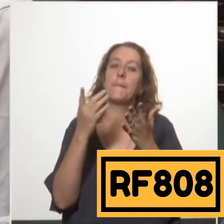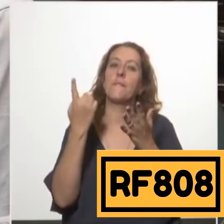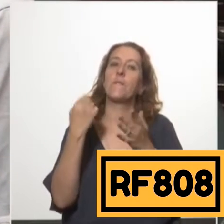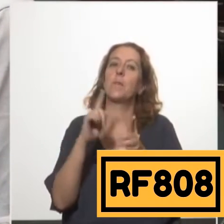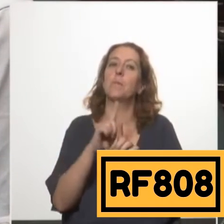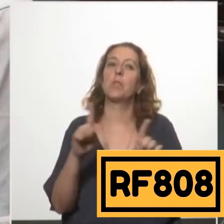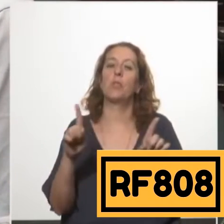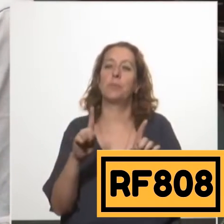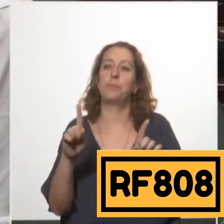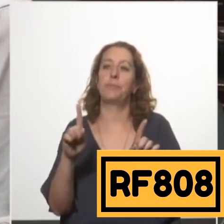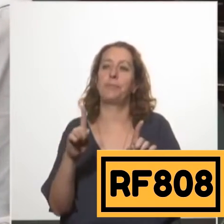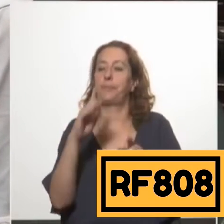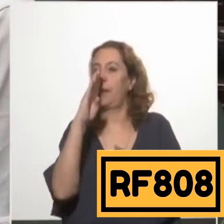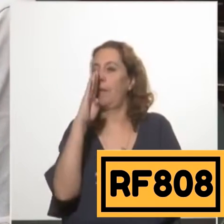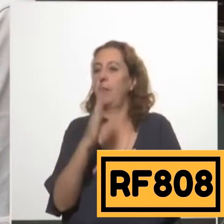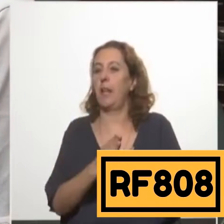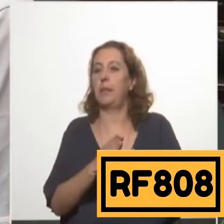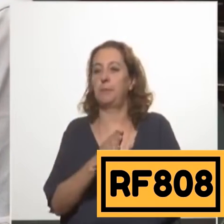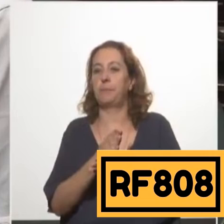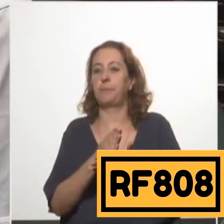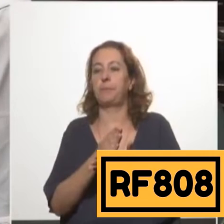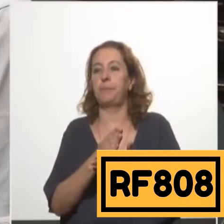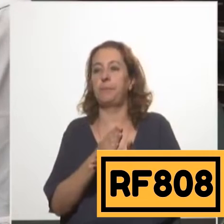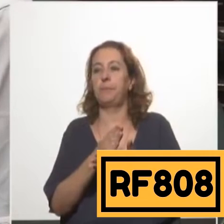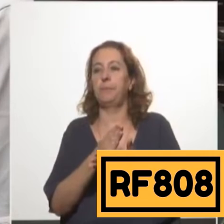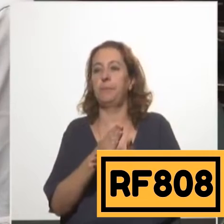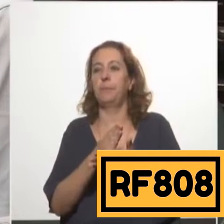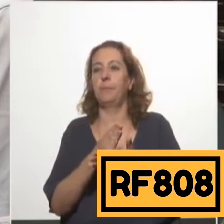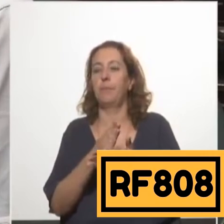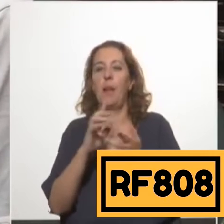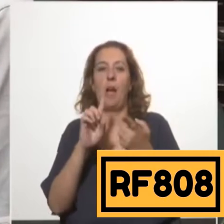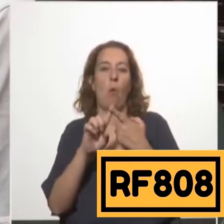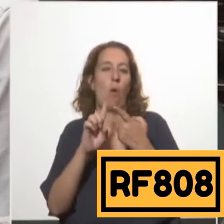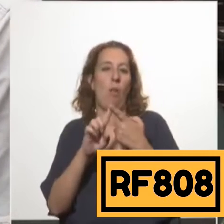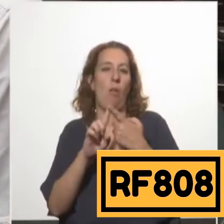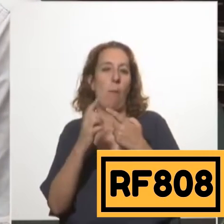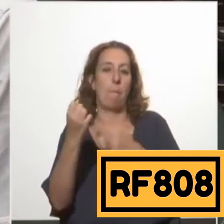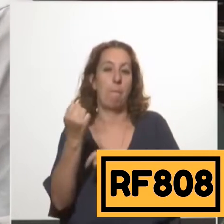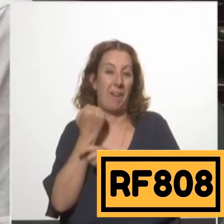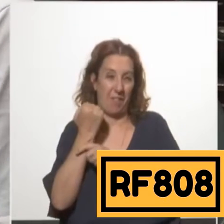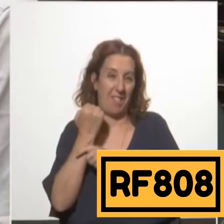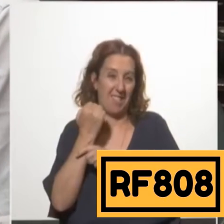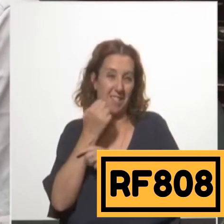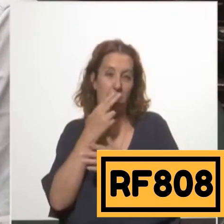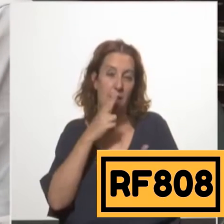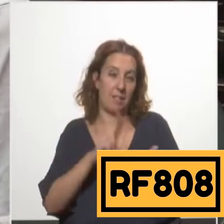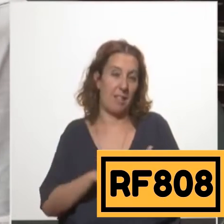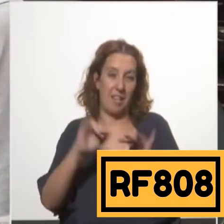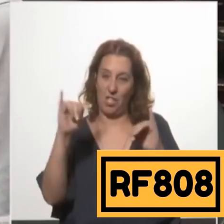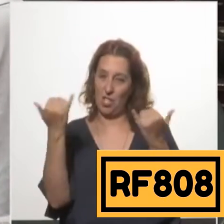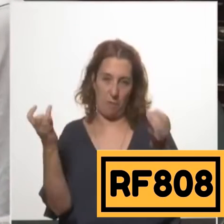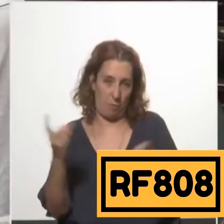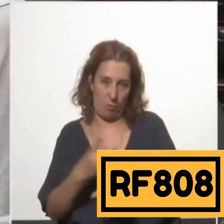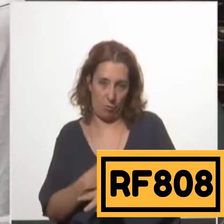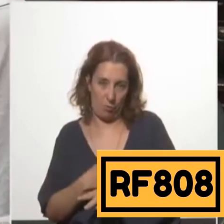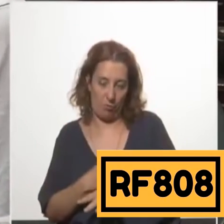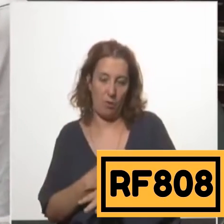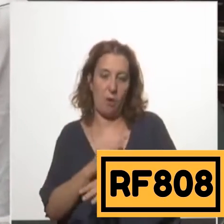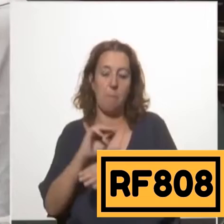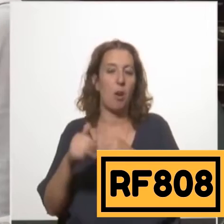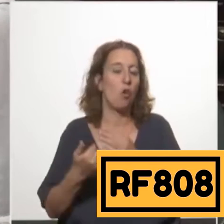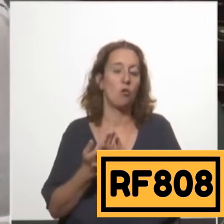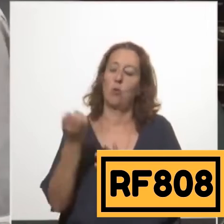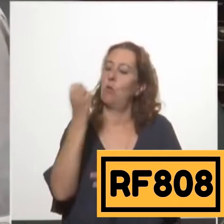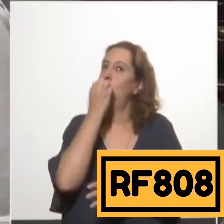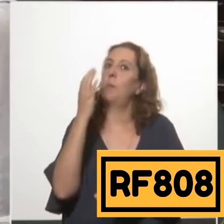no termine permeando en los acuerdos de preferencias arancelarias que ya tenemos. Y el Mercosur es uno de los mejores